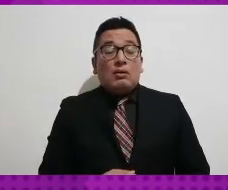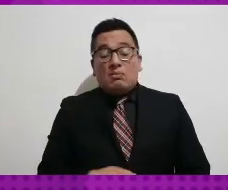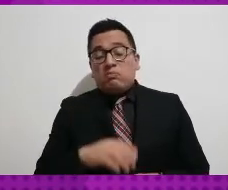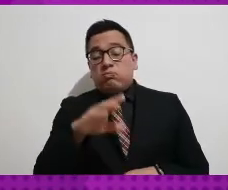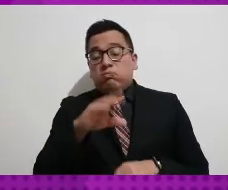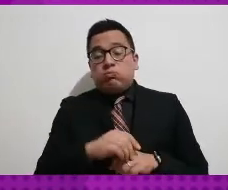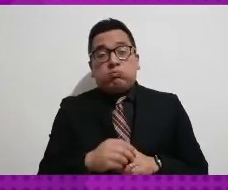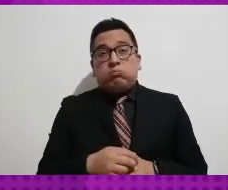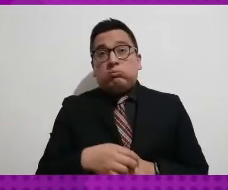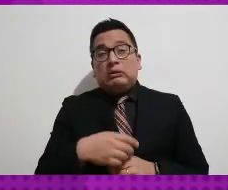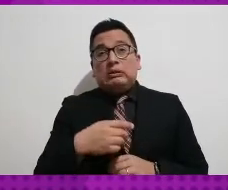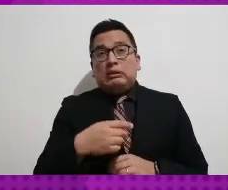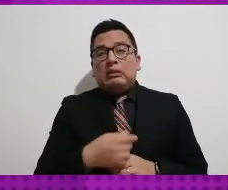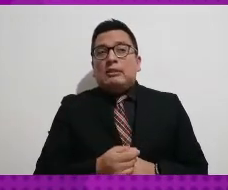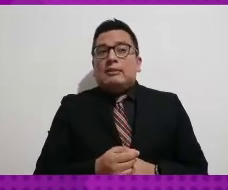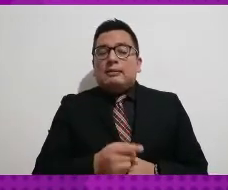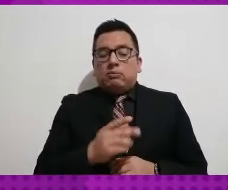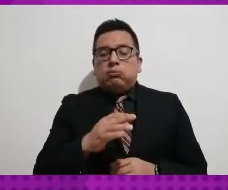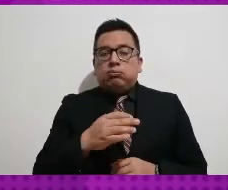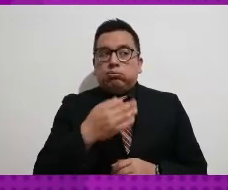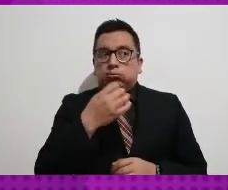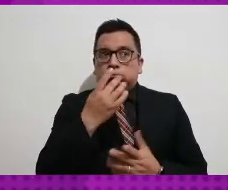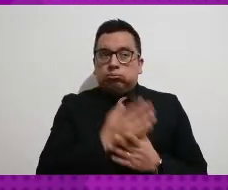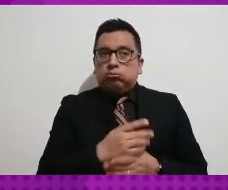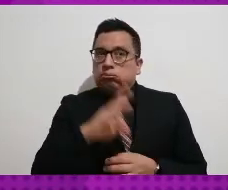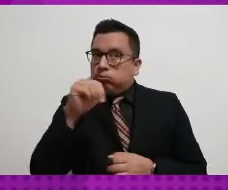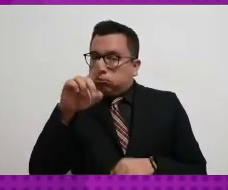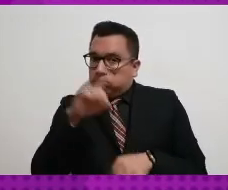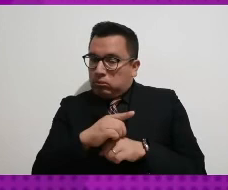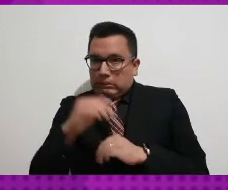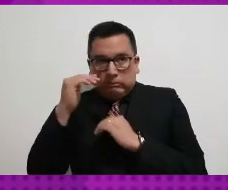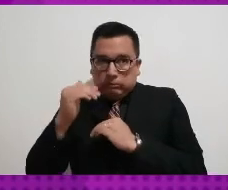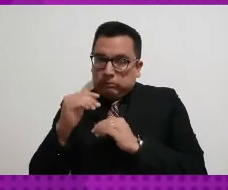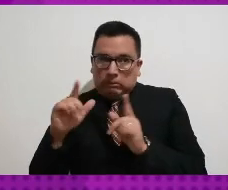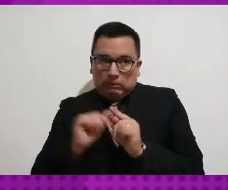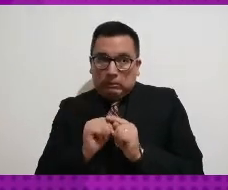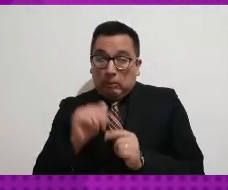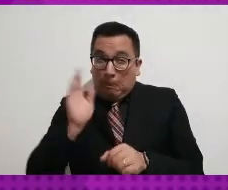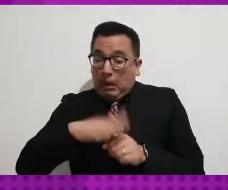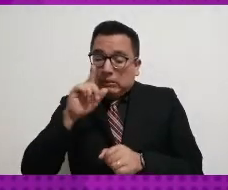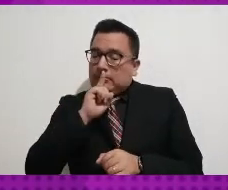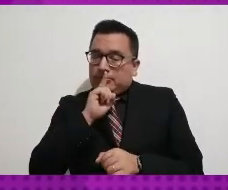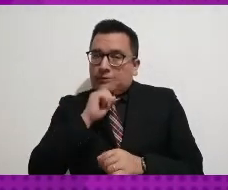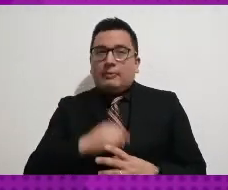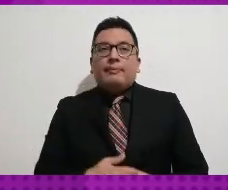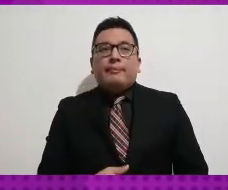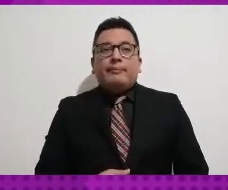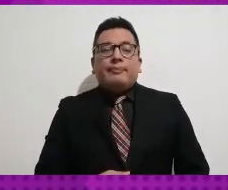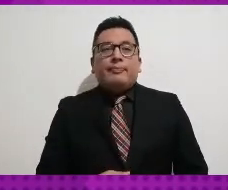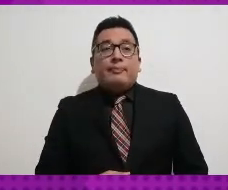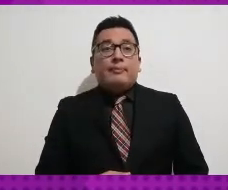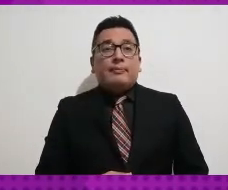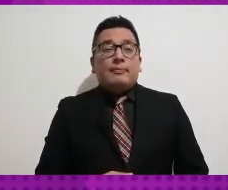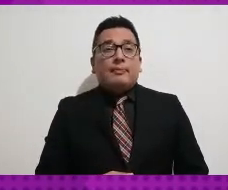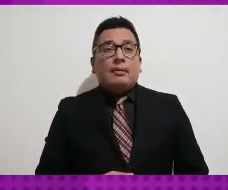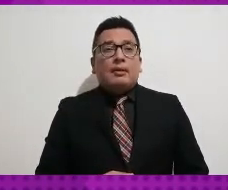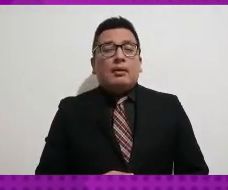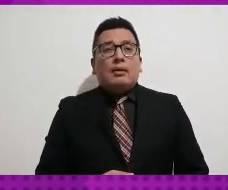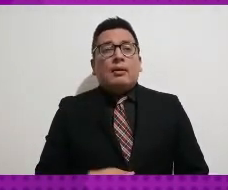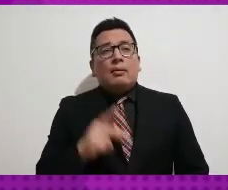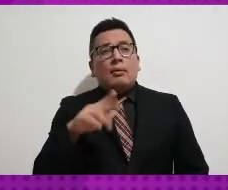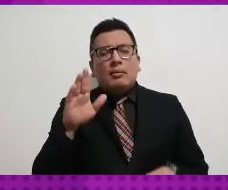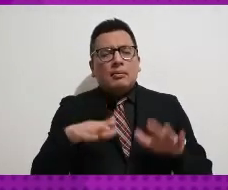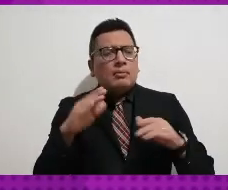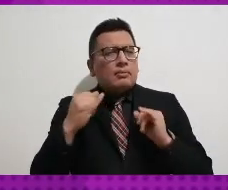estado que tiene el plazo más corto, después de Guanajuato, que habla por ahí de 5 días. Sí, 9 días, pero también puede ser mucha